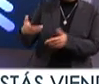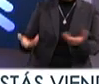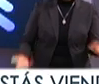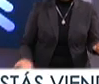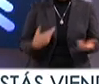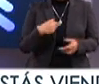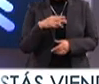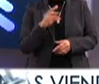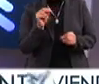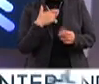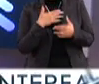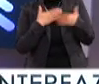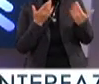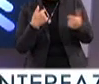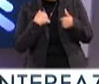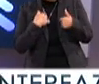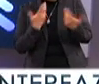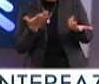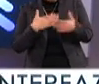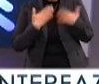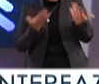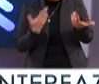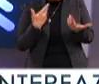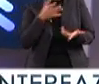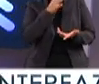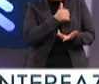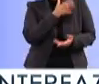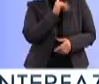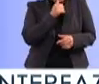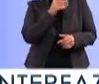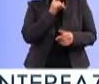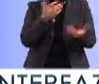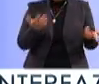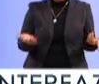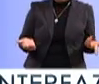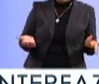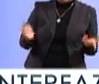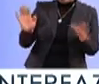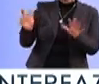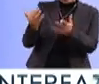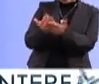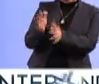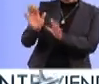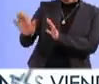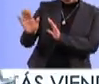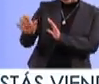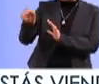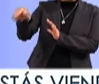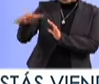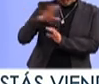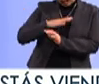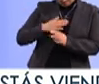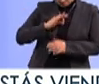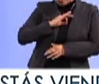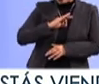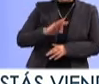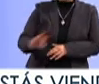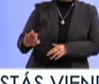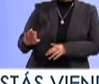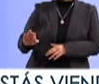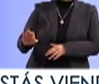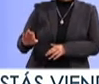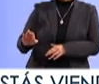diciendo es que no confío en mi no sé claro que si confían pero a veces esperan o son son